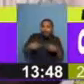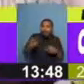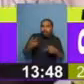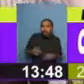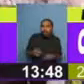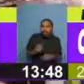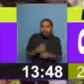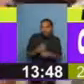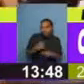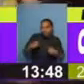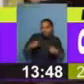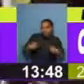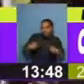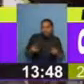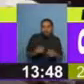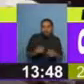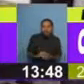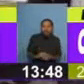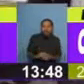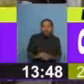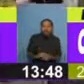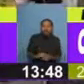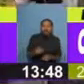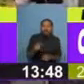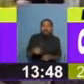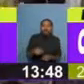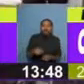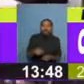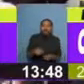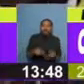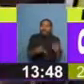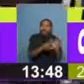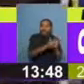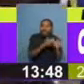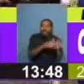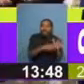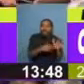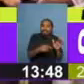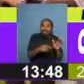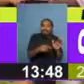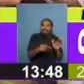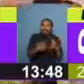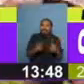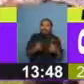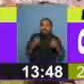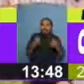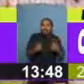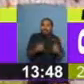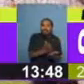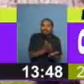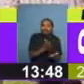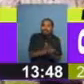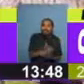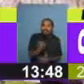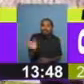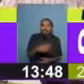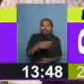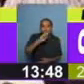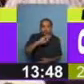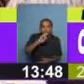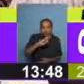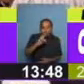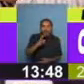esa constitución vamos a defender los derechos de las mujeres, vamos a defender los derechos